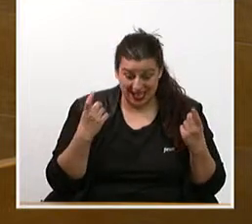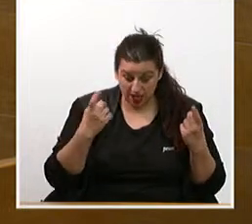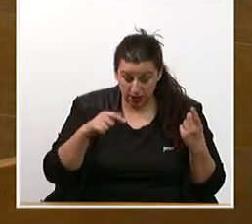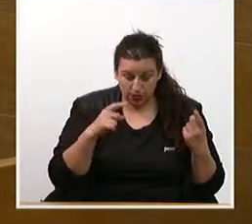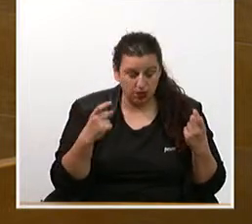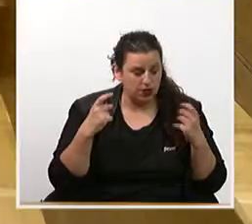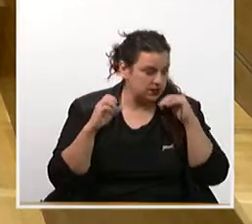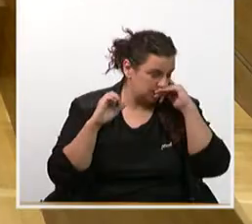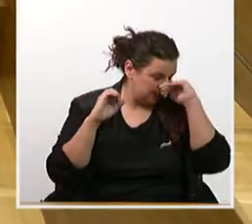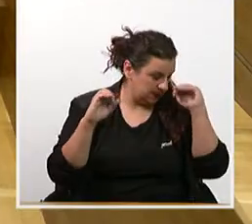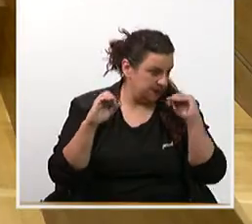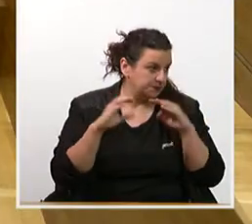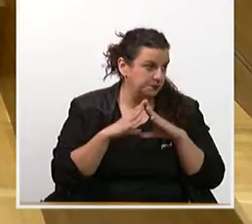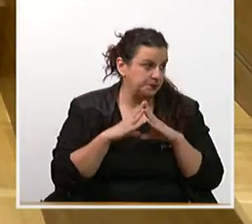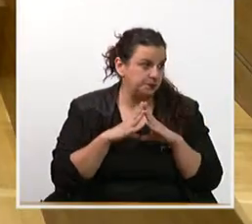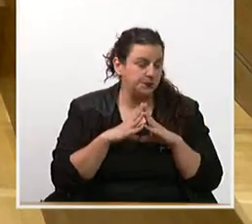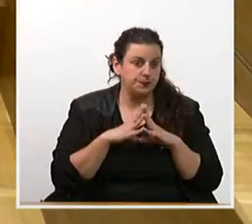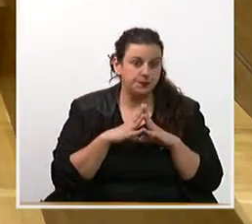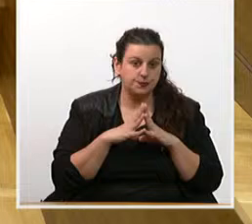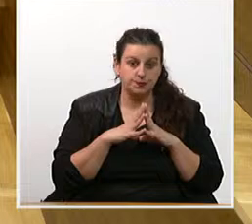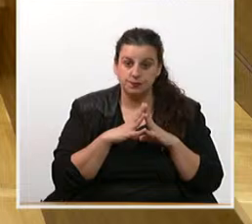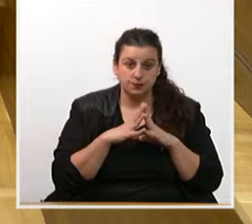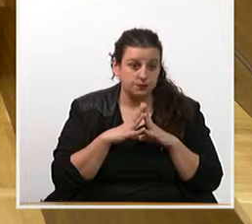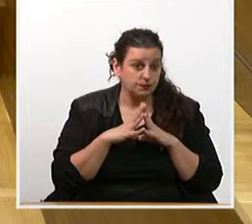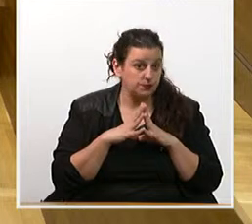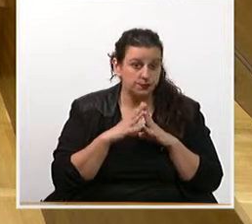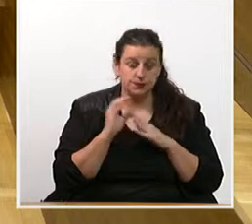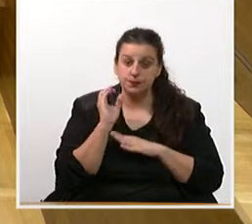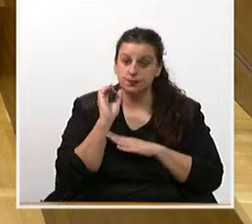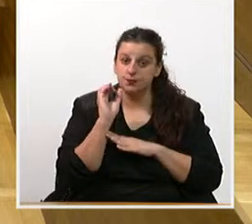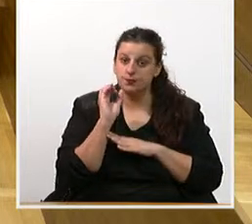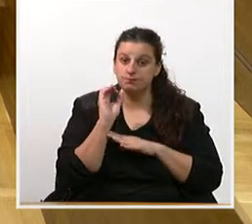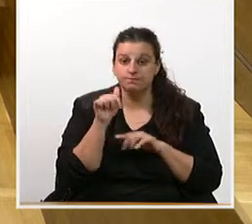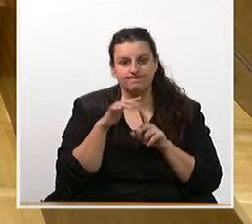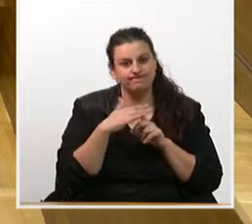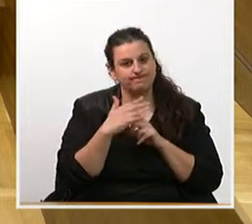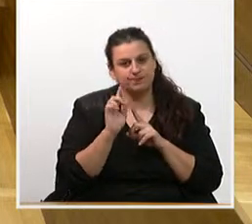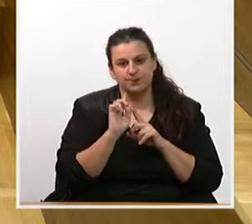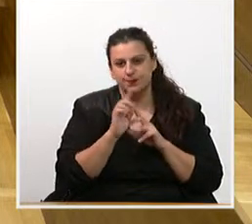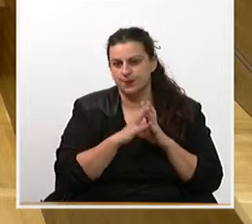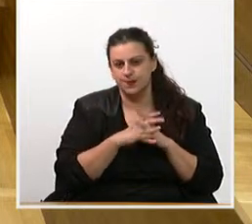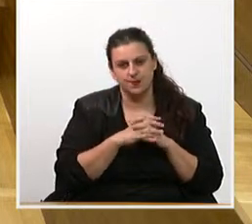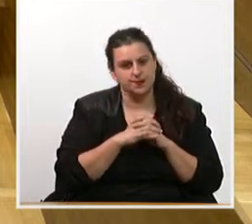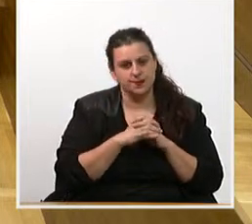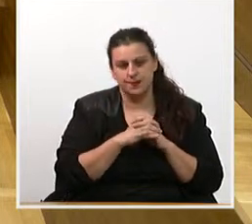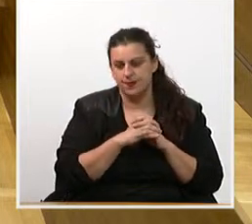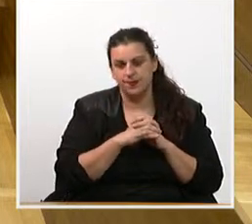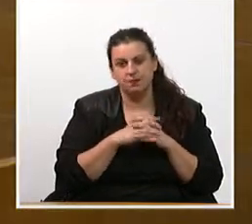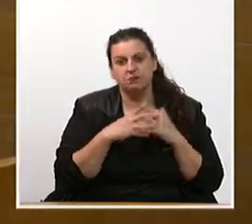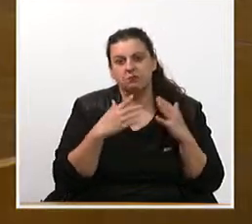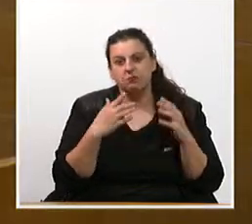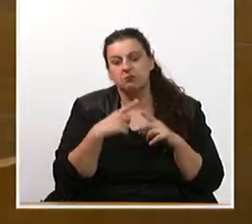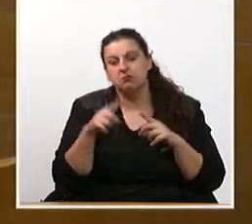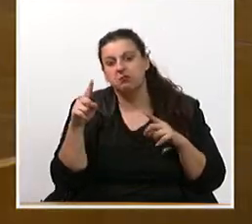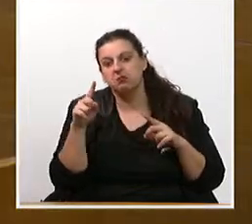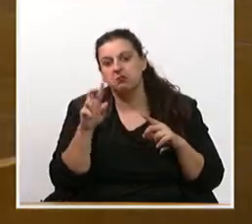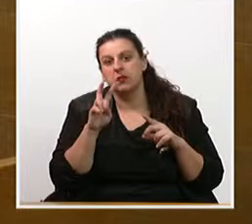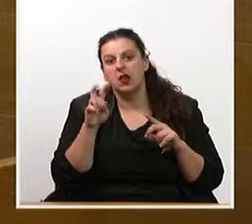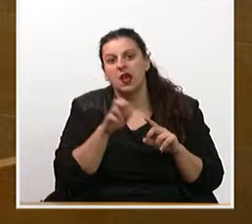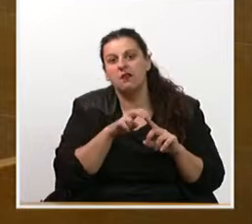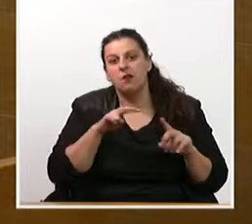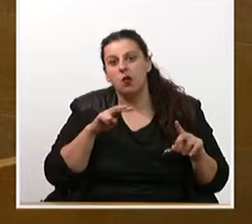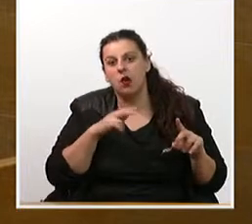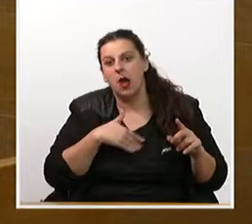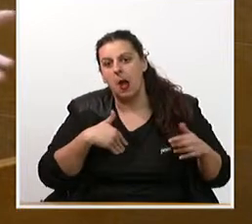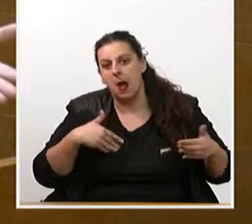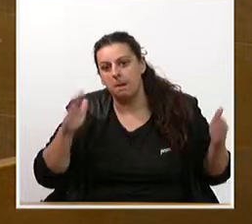señoría del partido socialista ninguna pero en este caso no eh otra cosa es el enfoque que ustedes le quieren dar